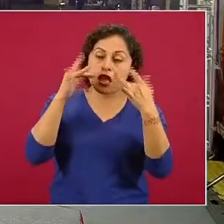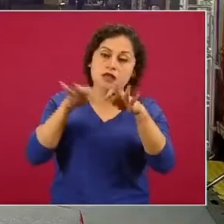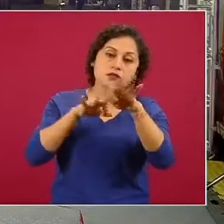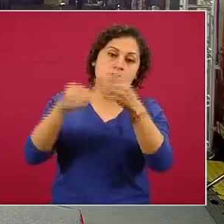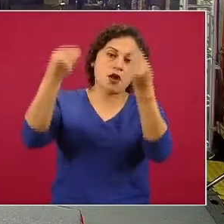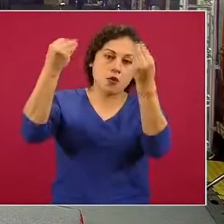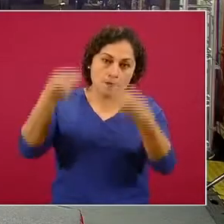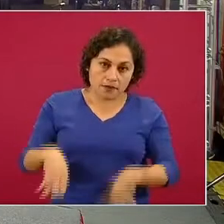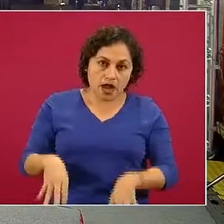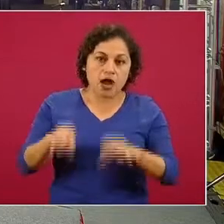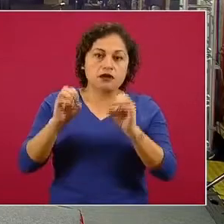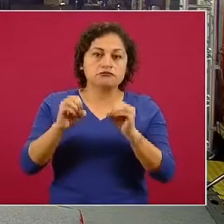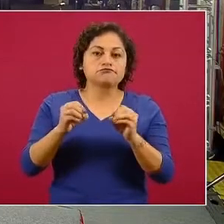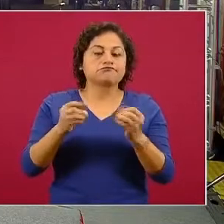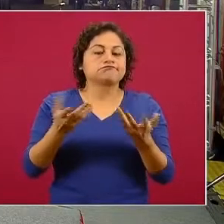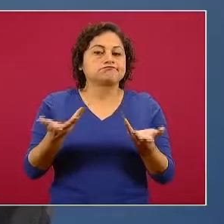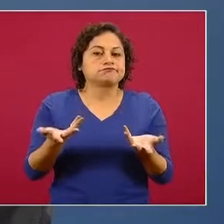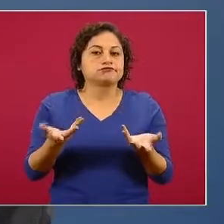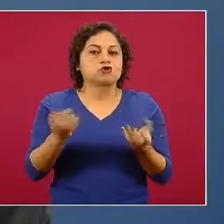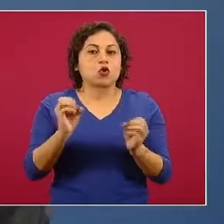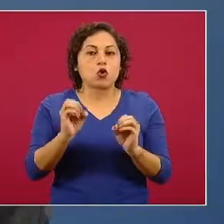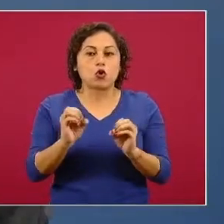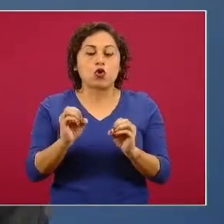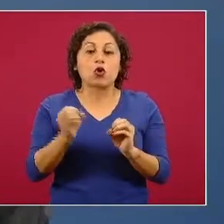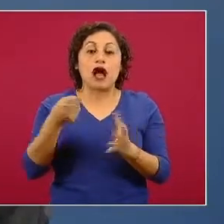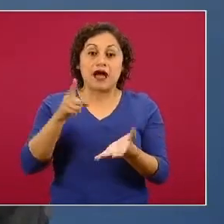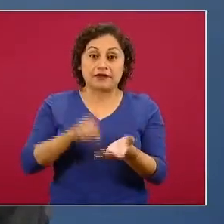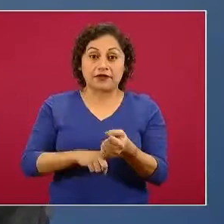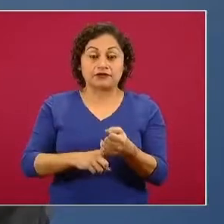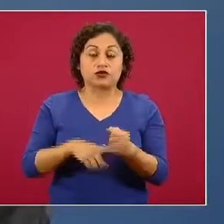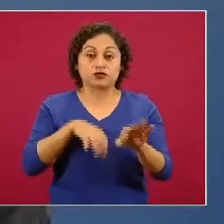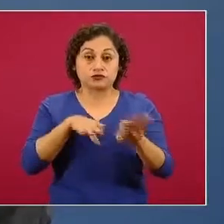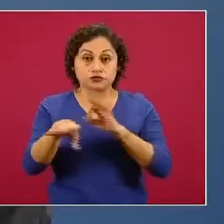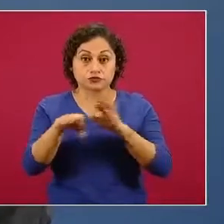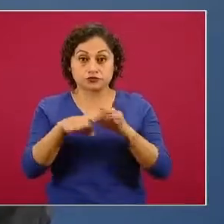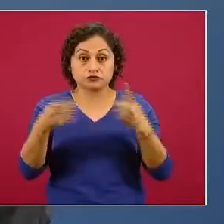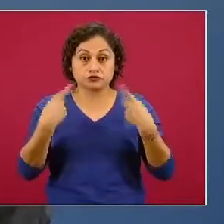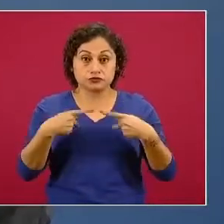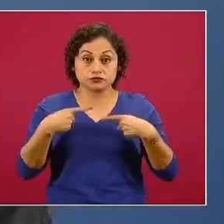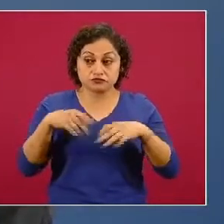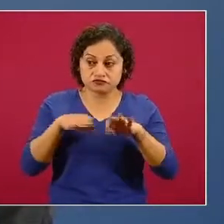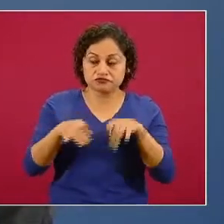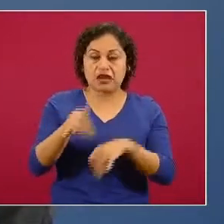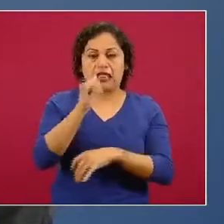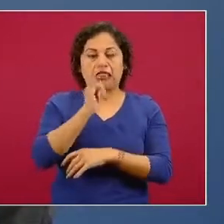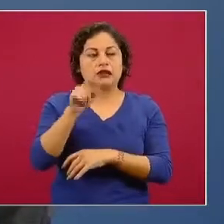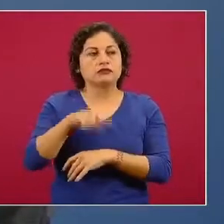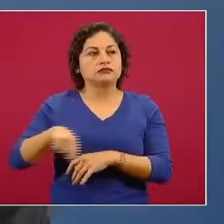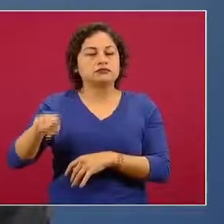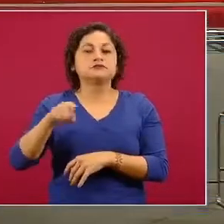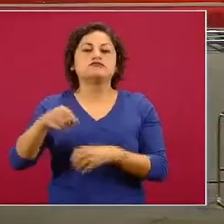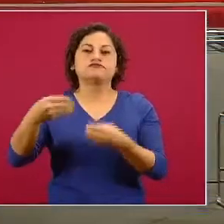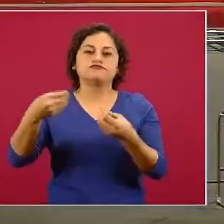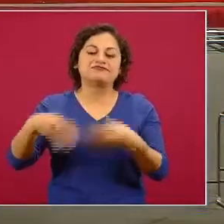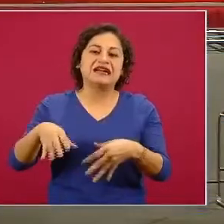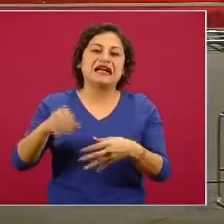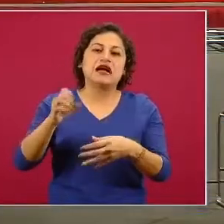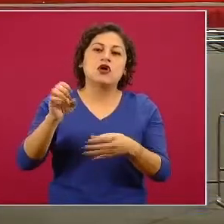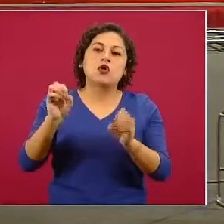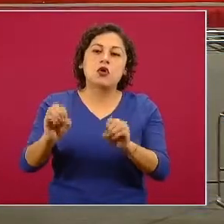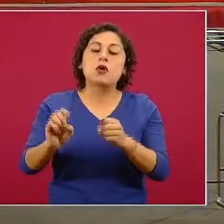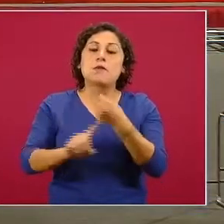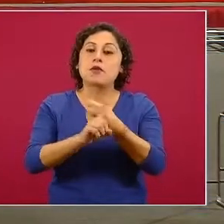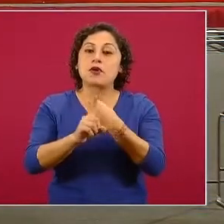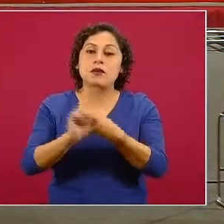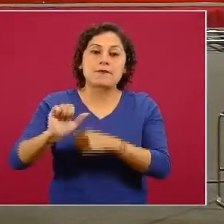laboral, los accidentes laborales también. Y también las personas que consumen alcohol acuden más